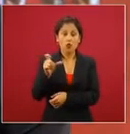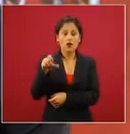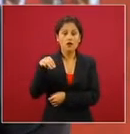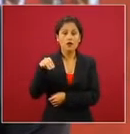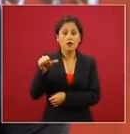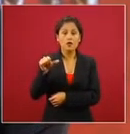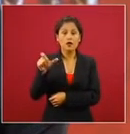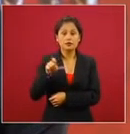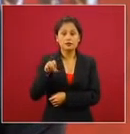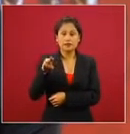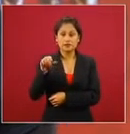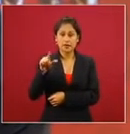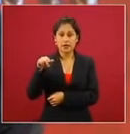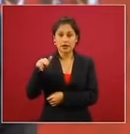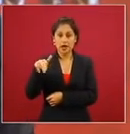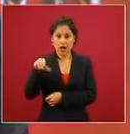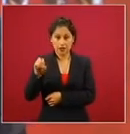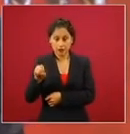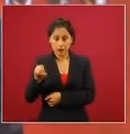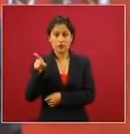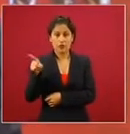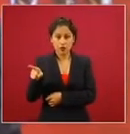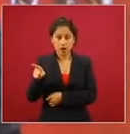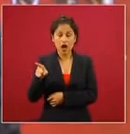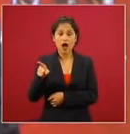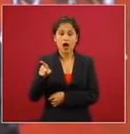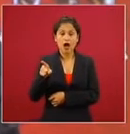Y vaya que intervinieron